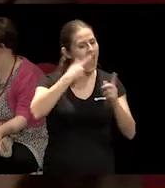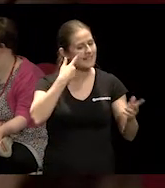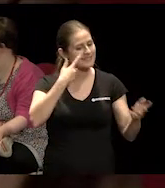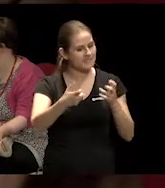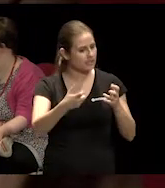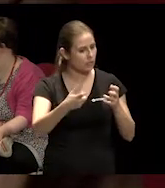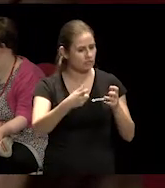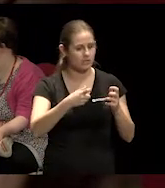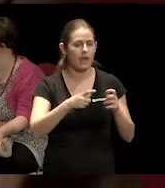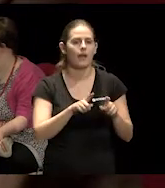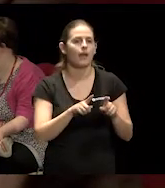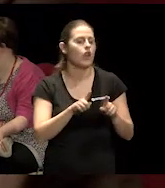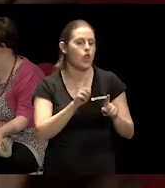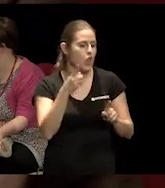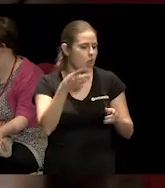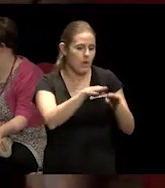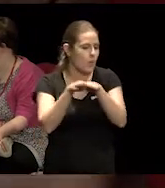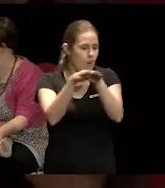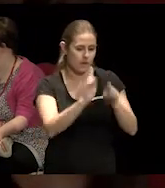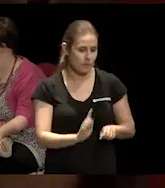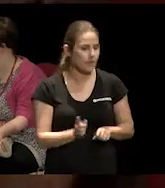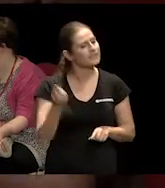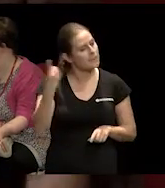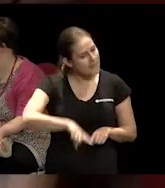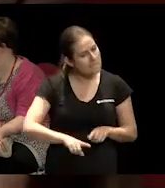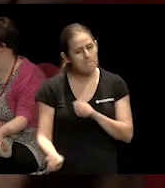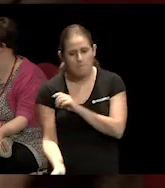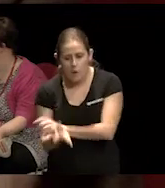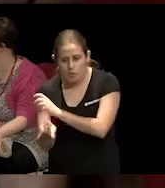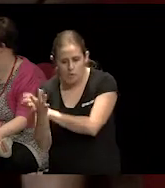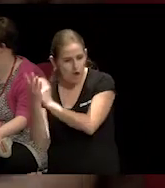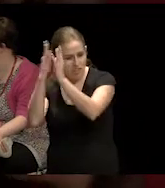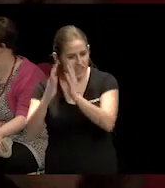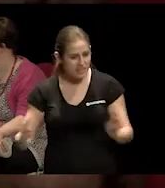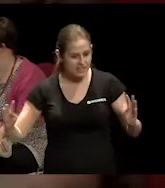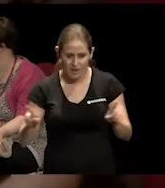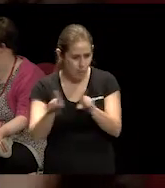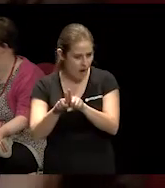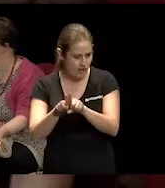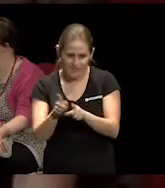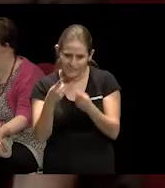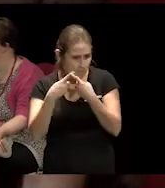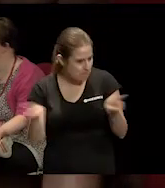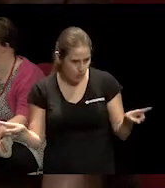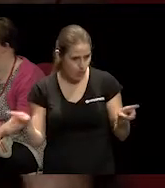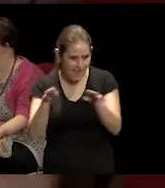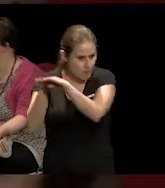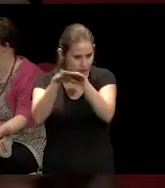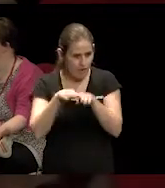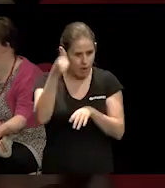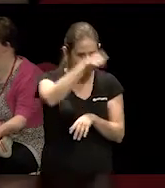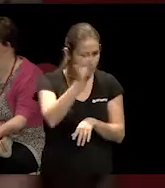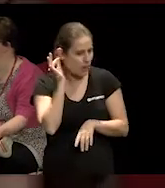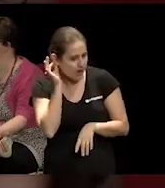de la producción circense. Perdón. También viene porque hemos trabajado mucho